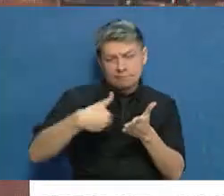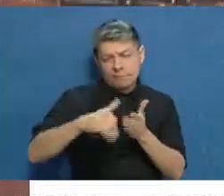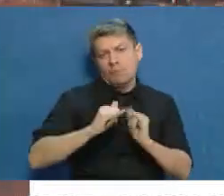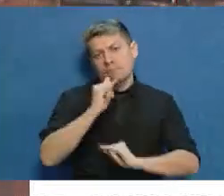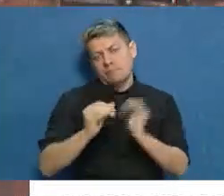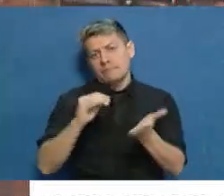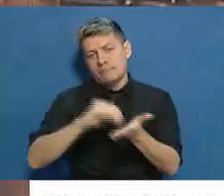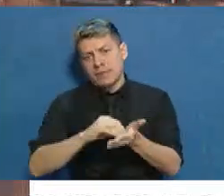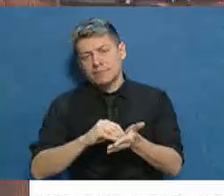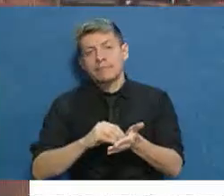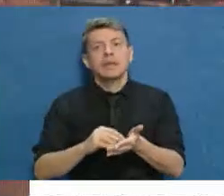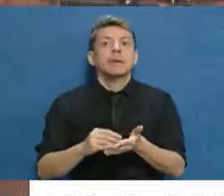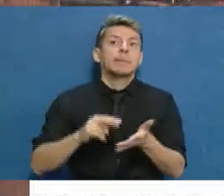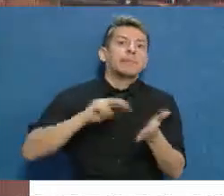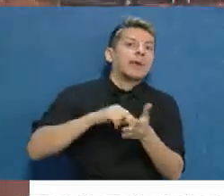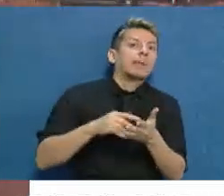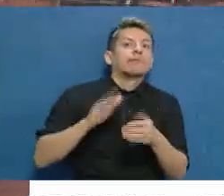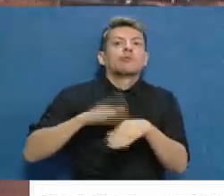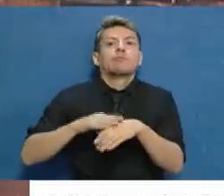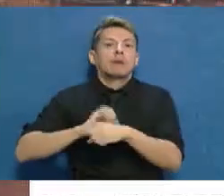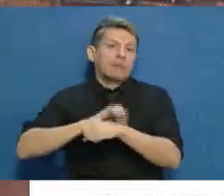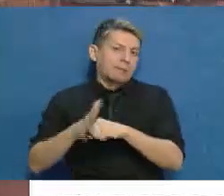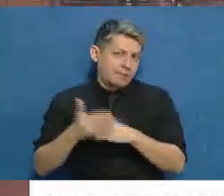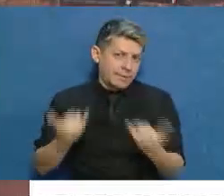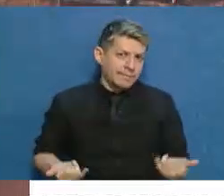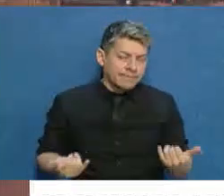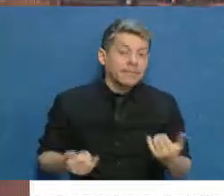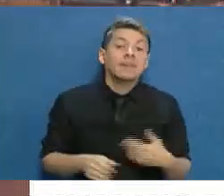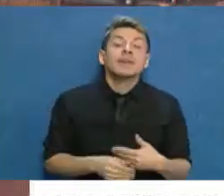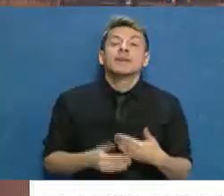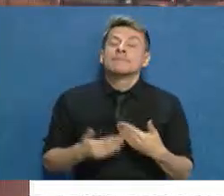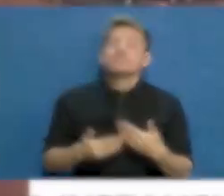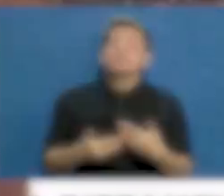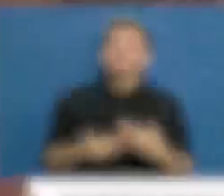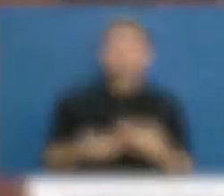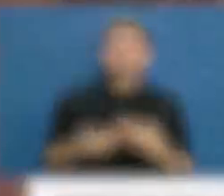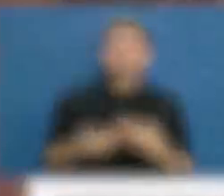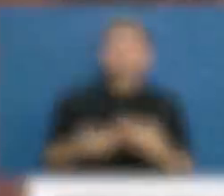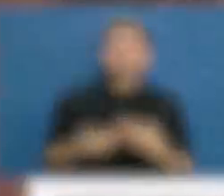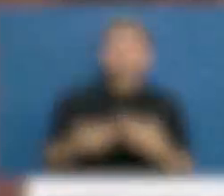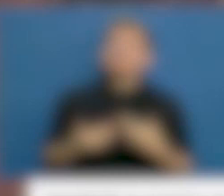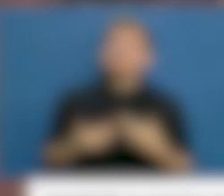como consecuencia del coronavirus. Bueno, perfecto. Muchas gracias.